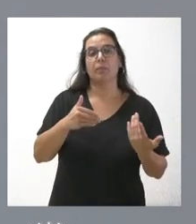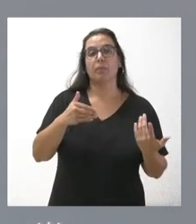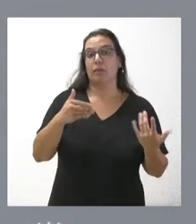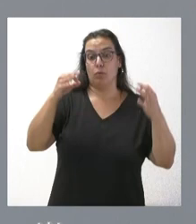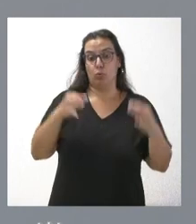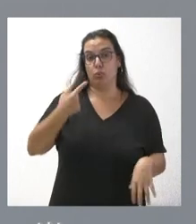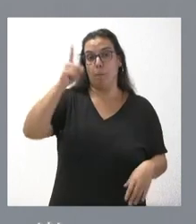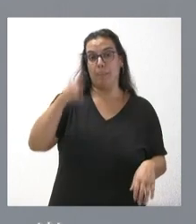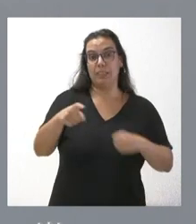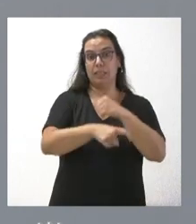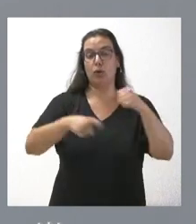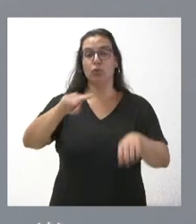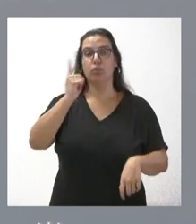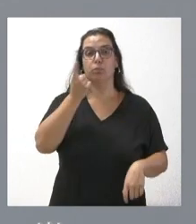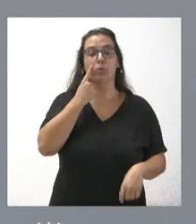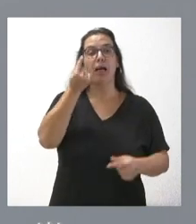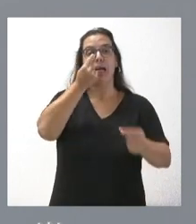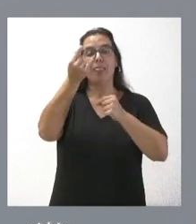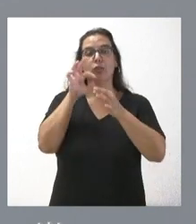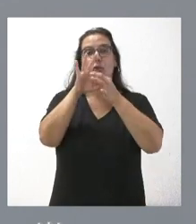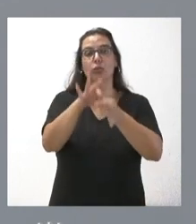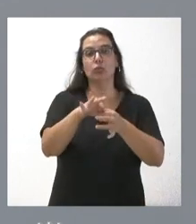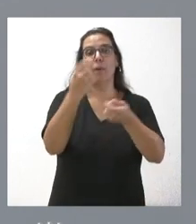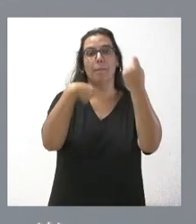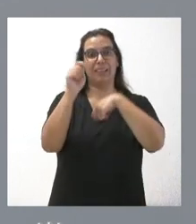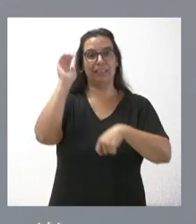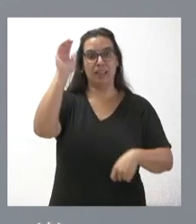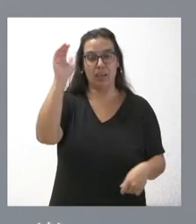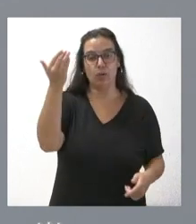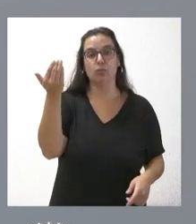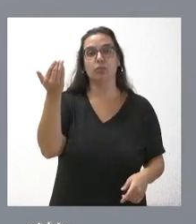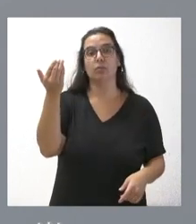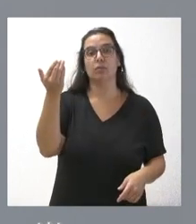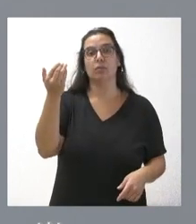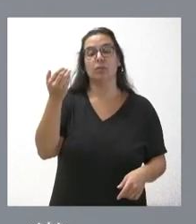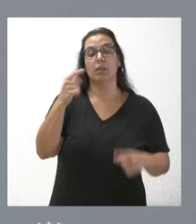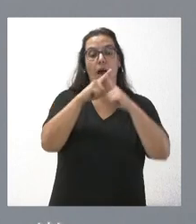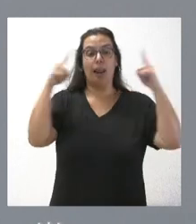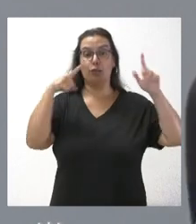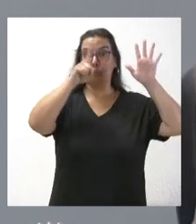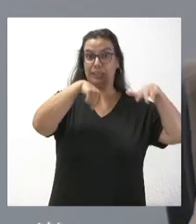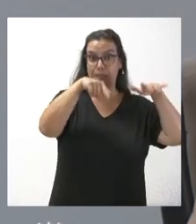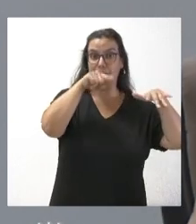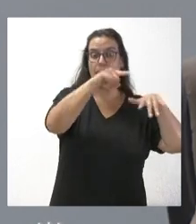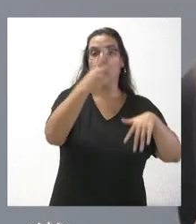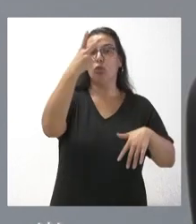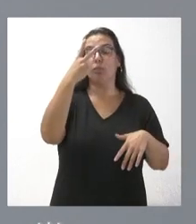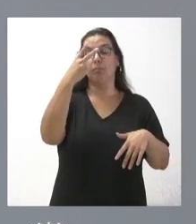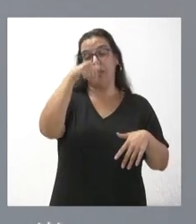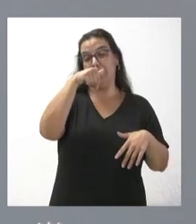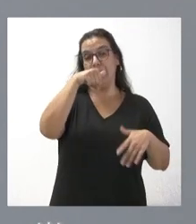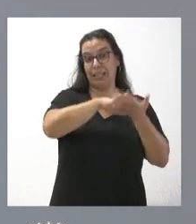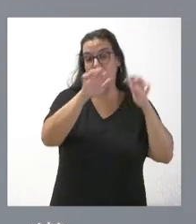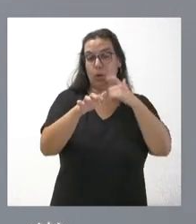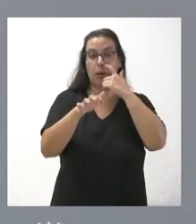mismo mes los datos relativos a las exportaciones. En el primer semestre de este año 2023, Castilla y León es la